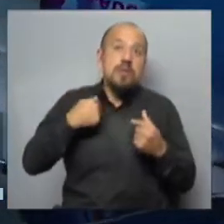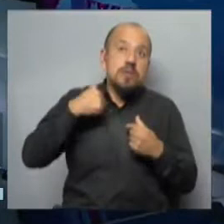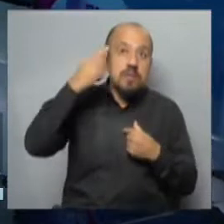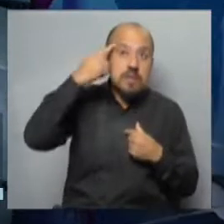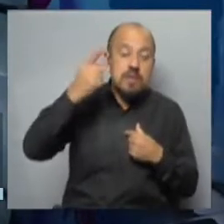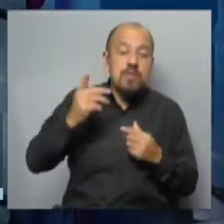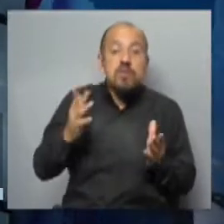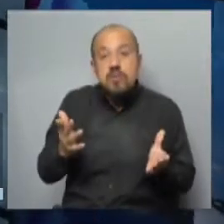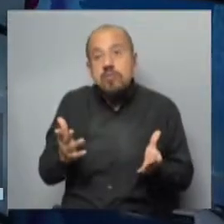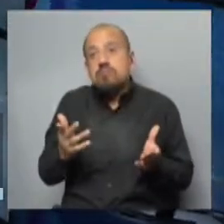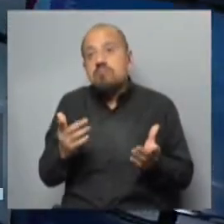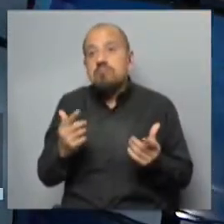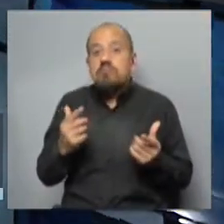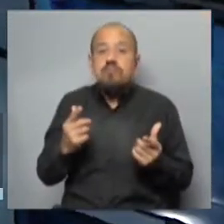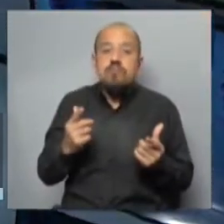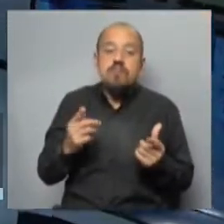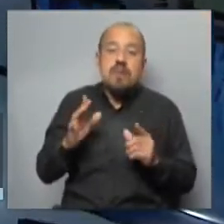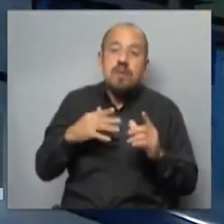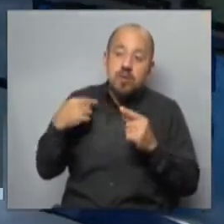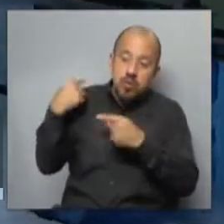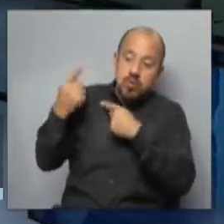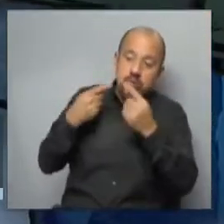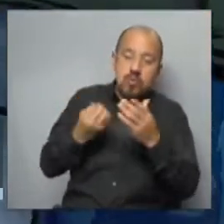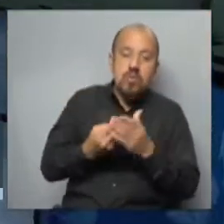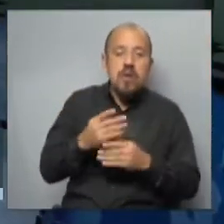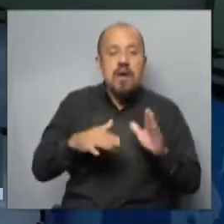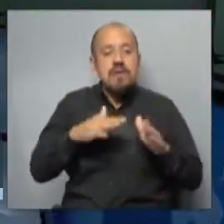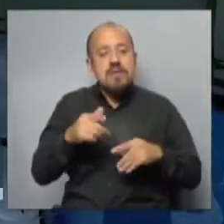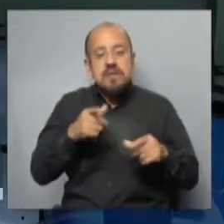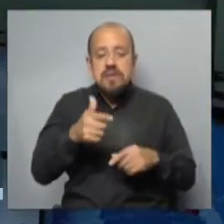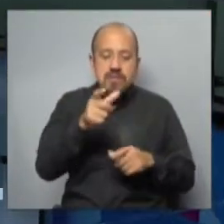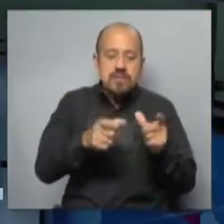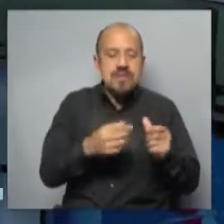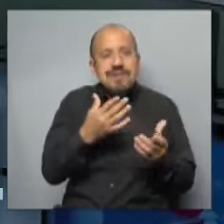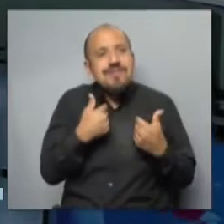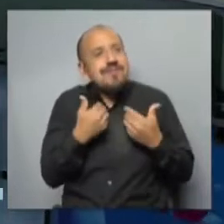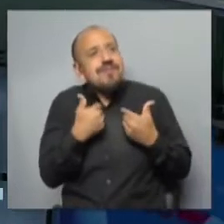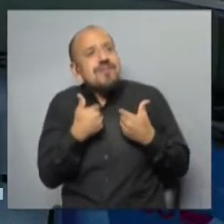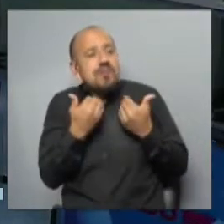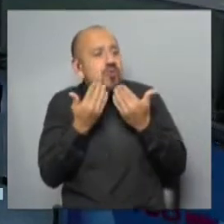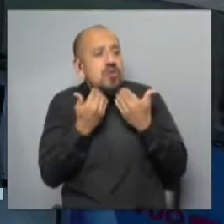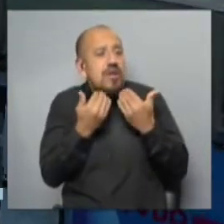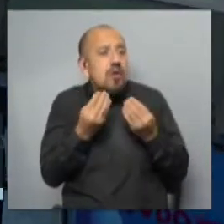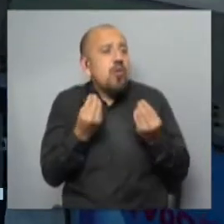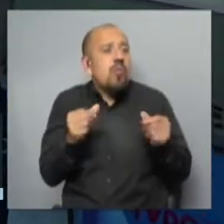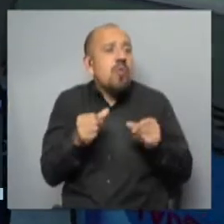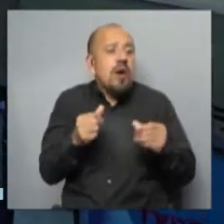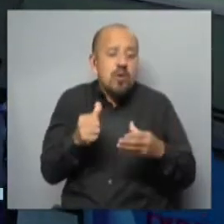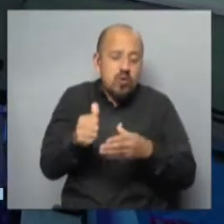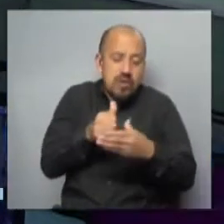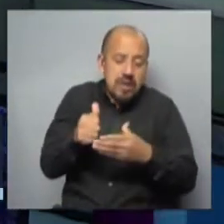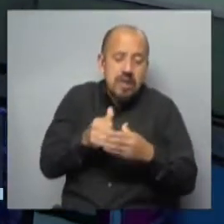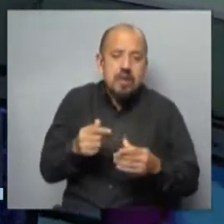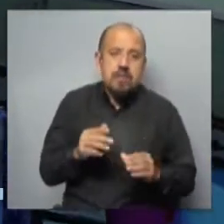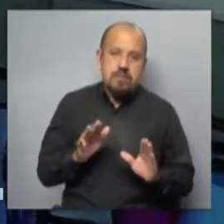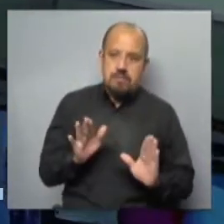no a veces cuando nos dicen no tengo recursos no yo discrepo un poco con eso si uno